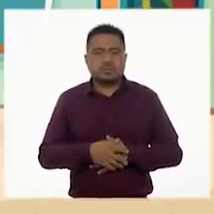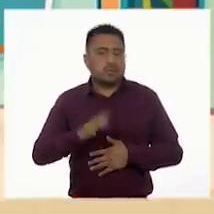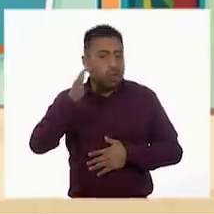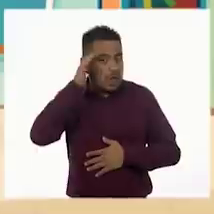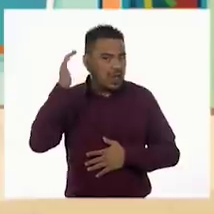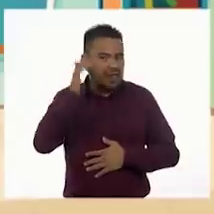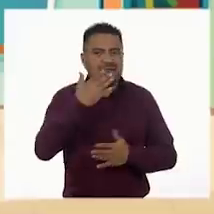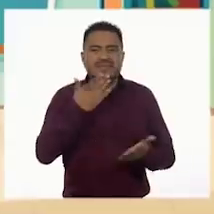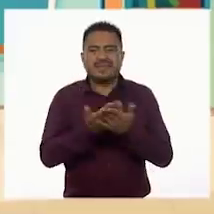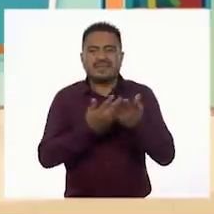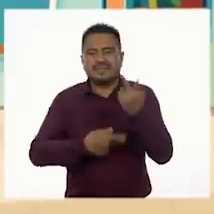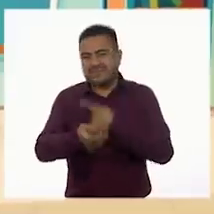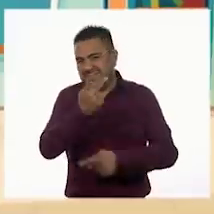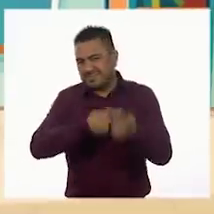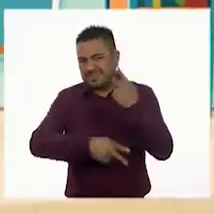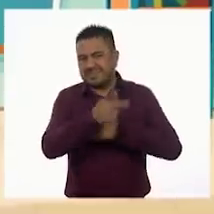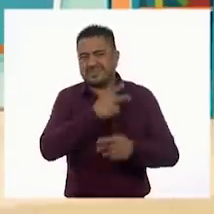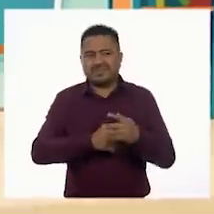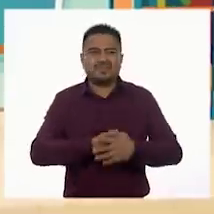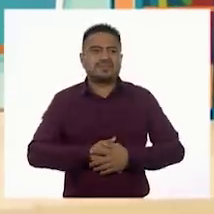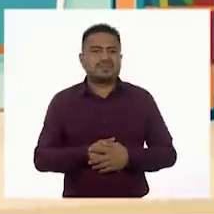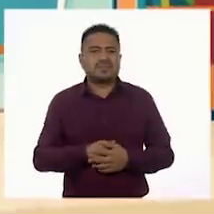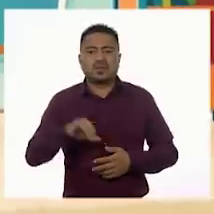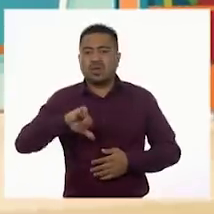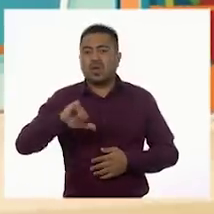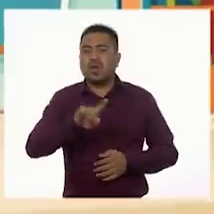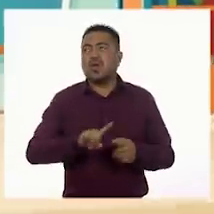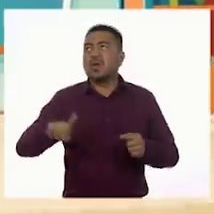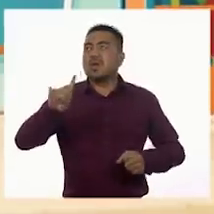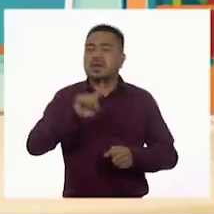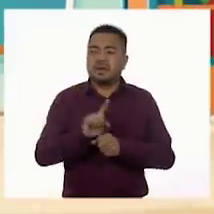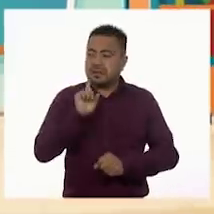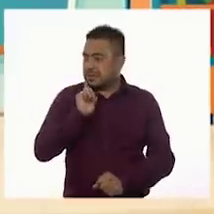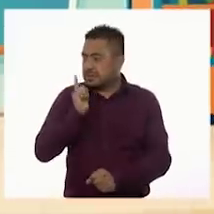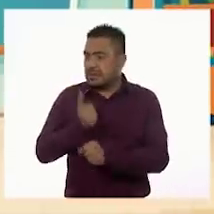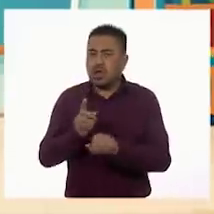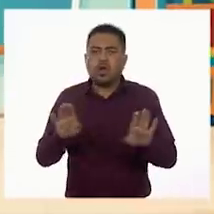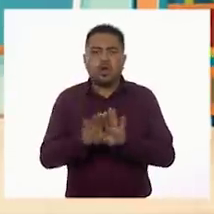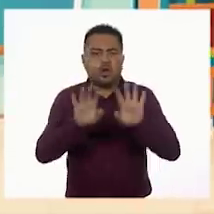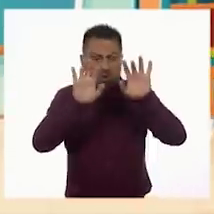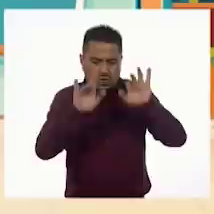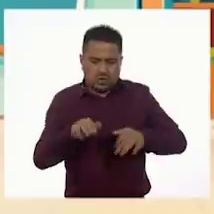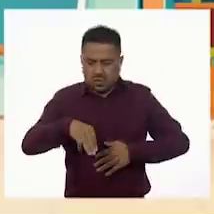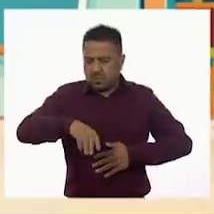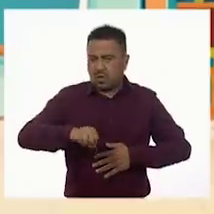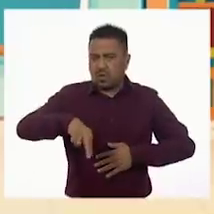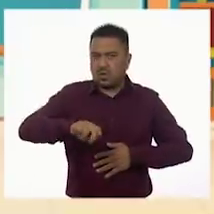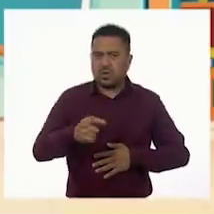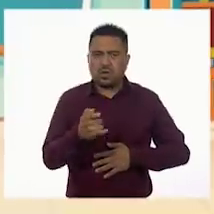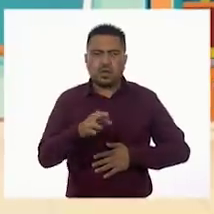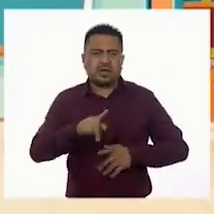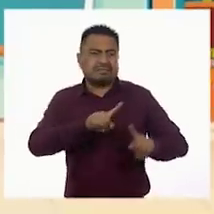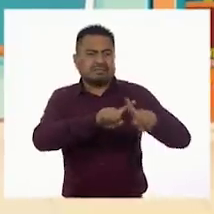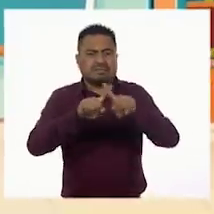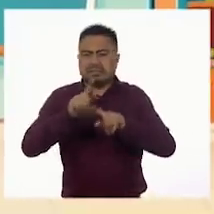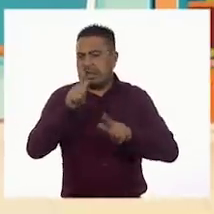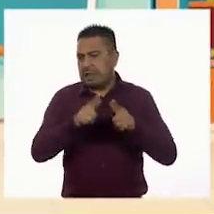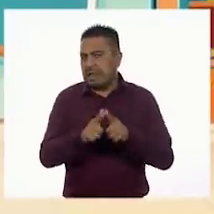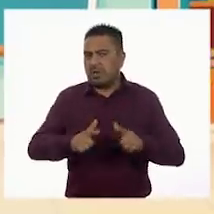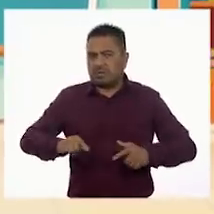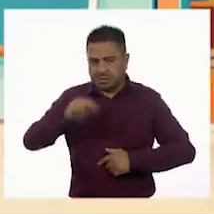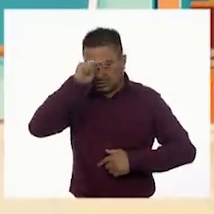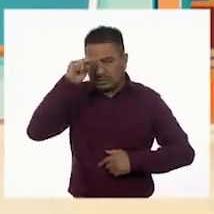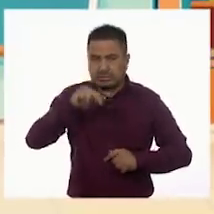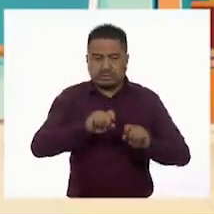Hola, bienvenidas y bienvenidos. El día de hoy veremos cómo hacer un texto monográfico sobre la diversidad lingüística de